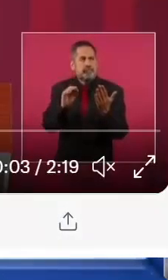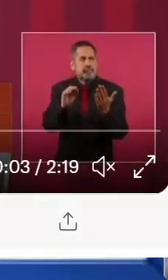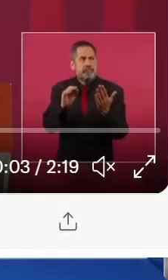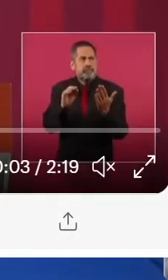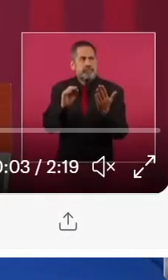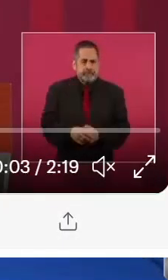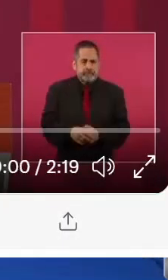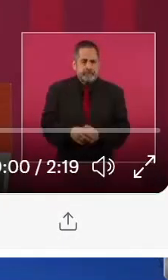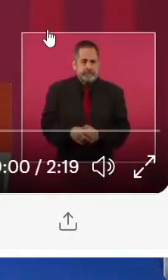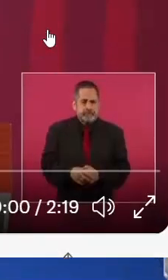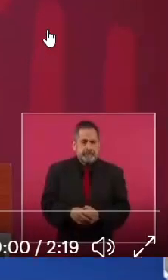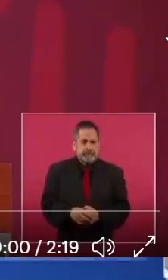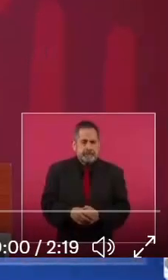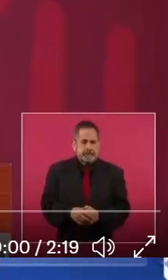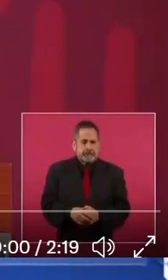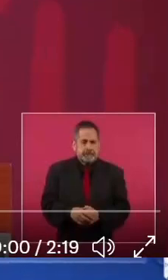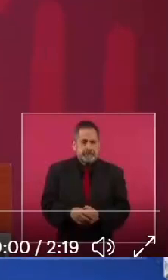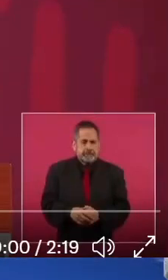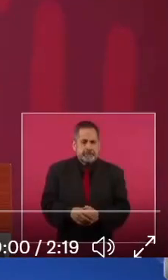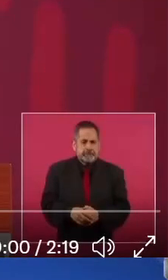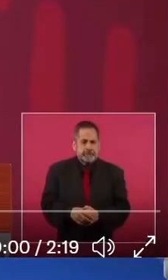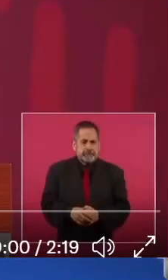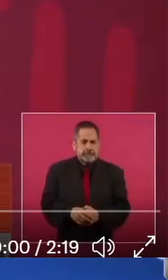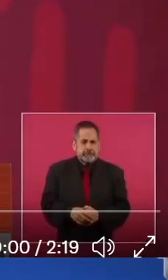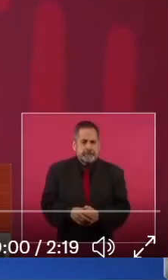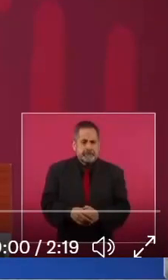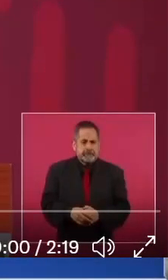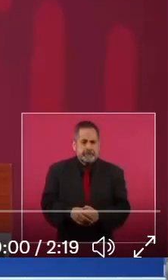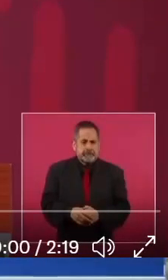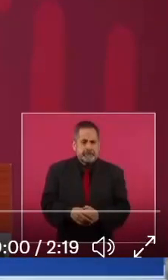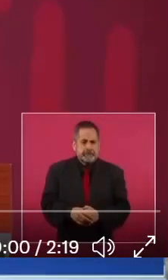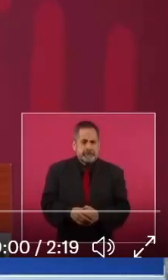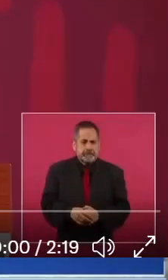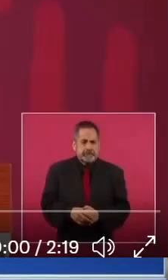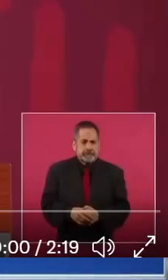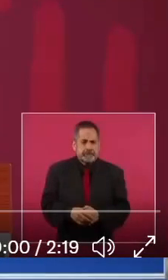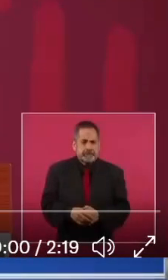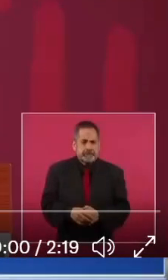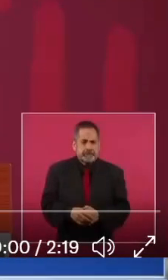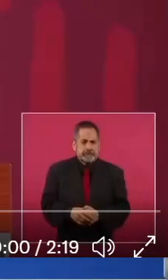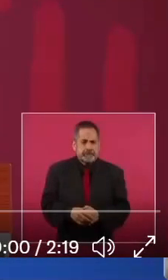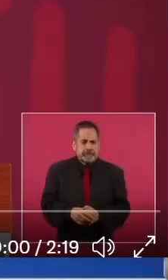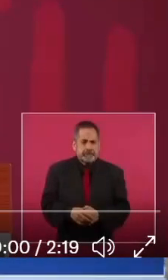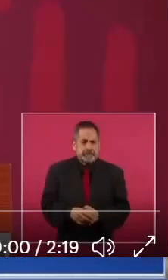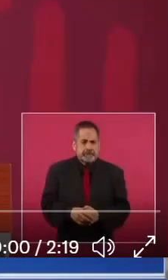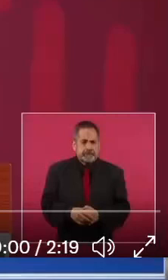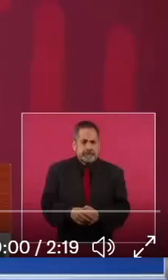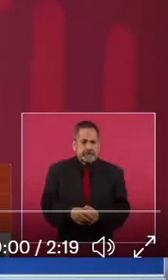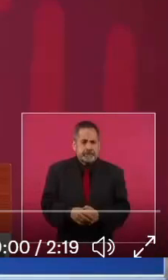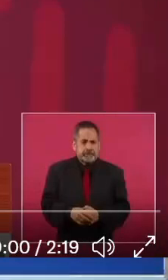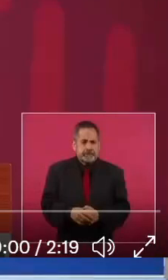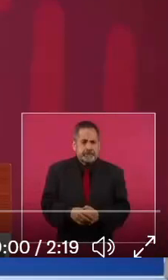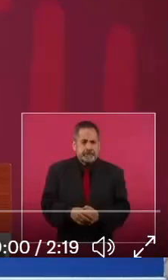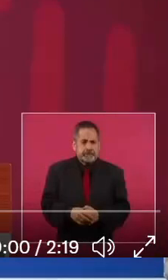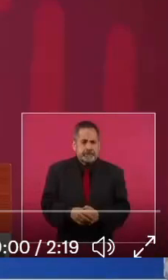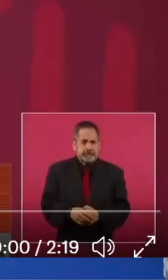el presidente Joe Biden. Vean nada más. Esta es la agenda de mañana, 12 de julio. Reunión con Kamala Harris.